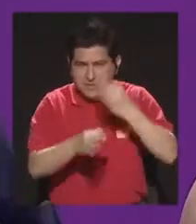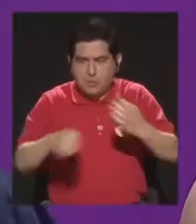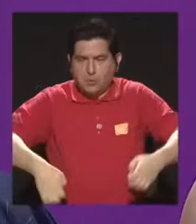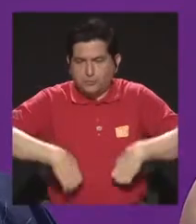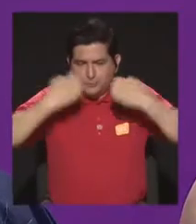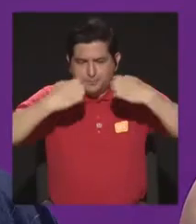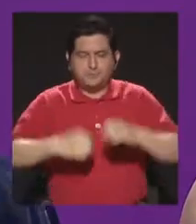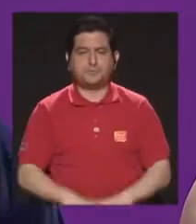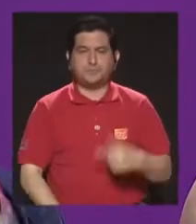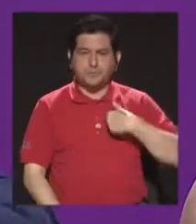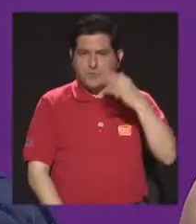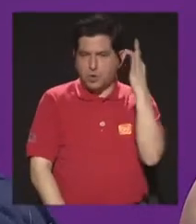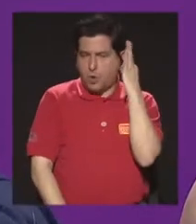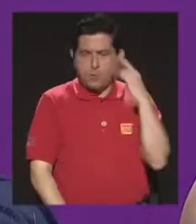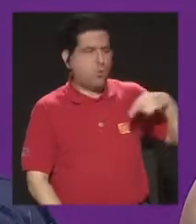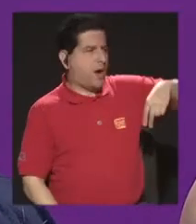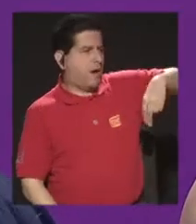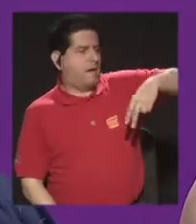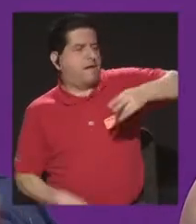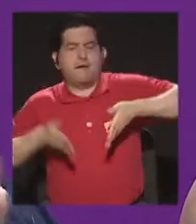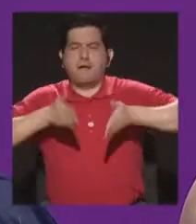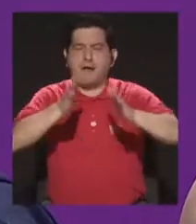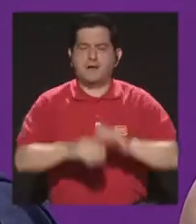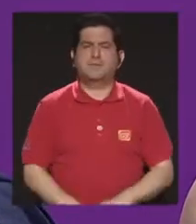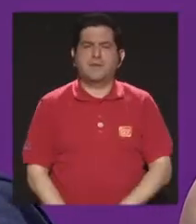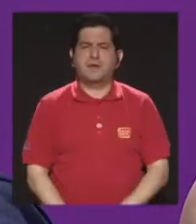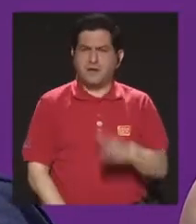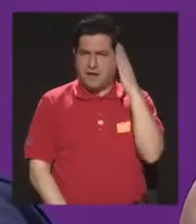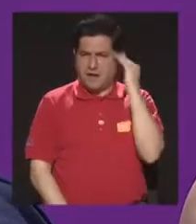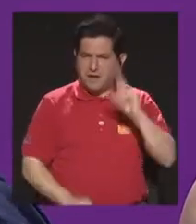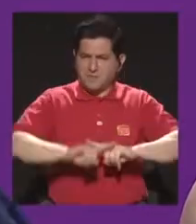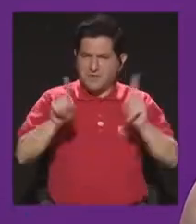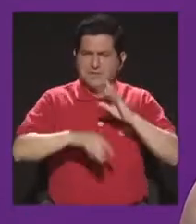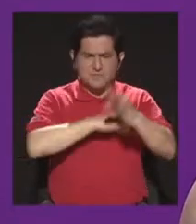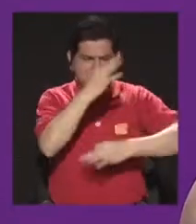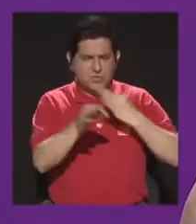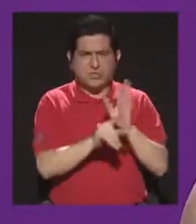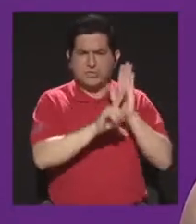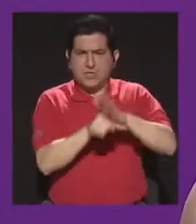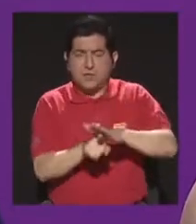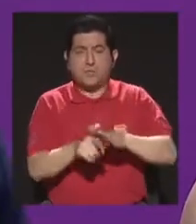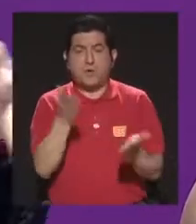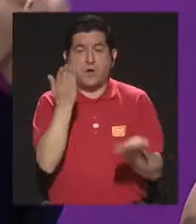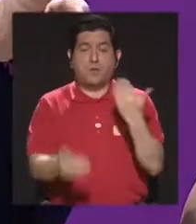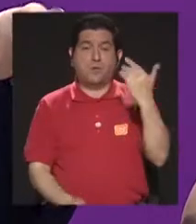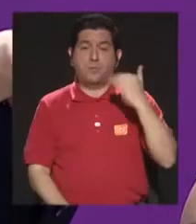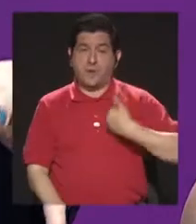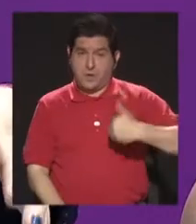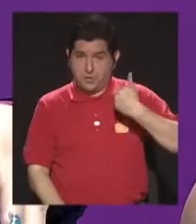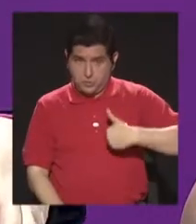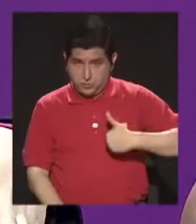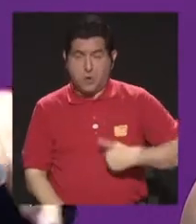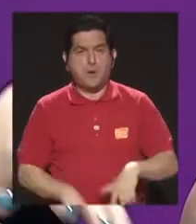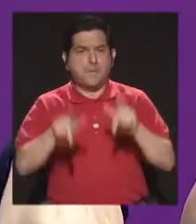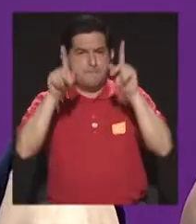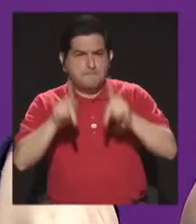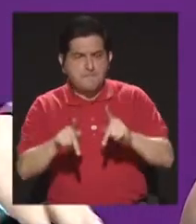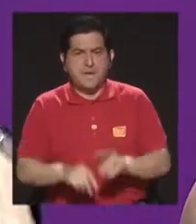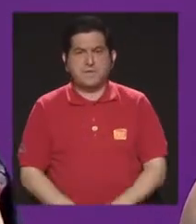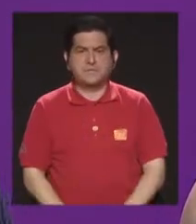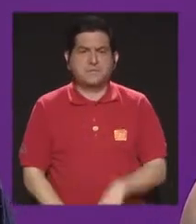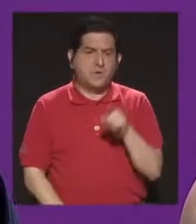Entonces yo como mujer caminando por la calle experimento distintos tipos de acoso que un hombre. Una persona